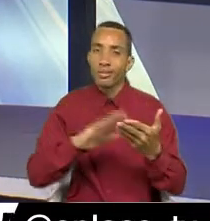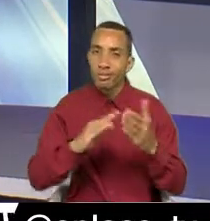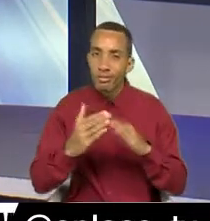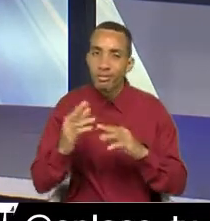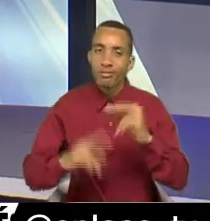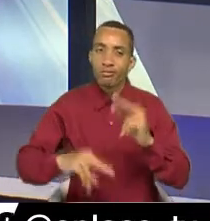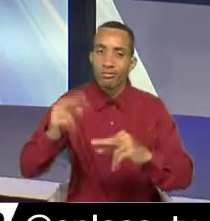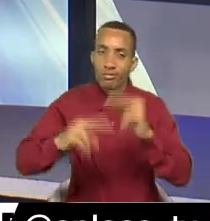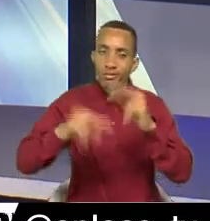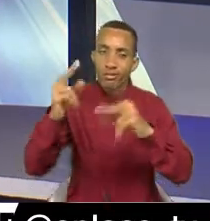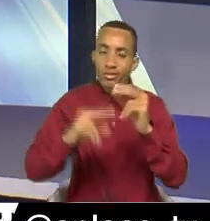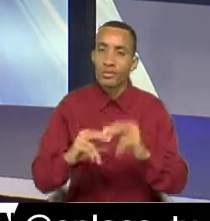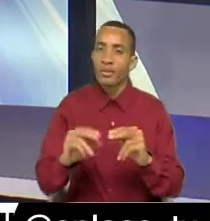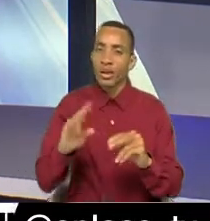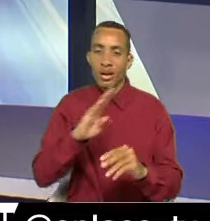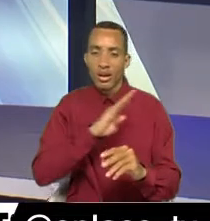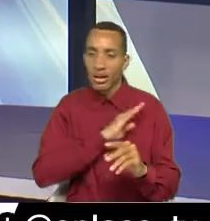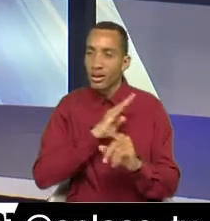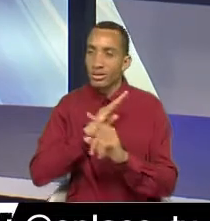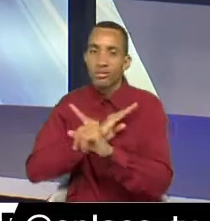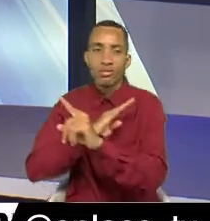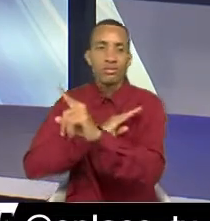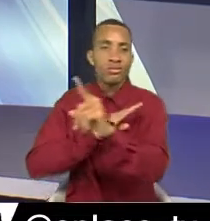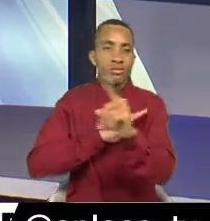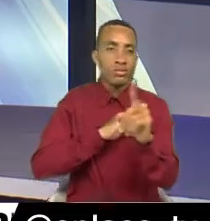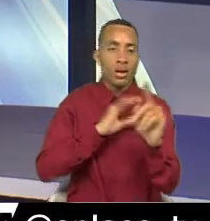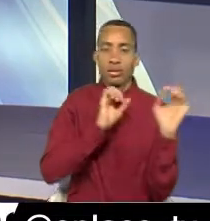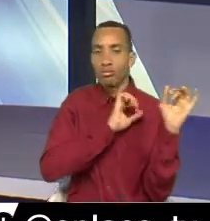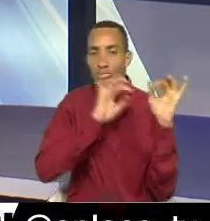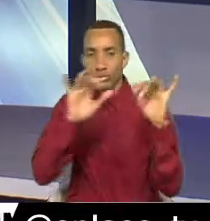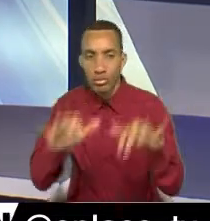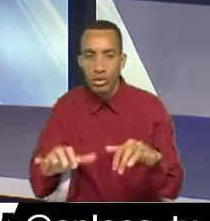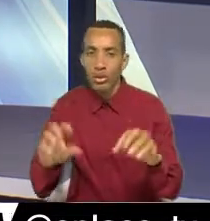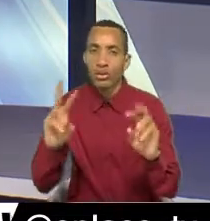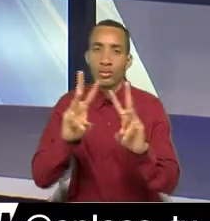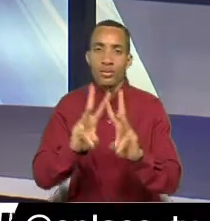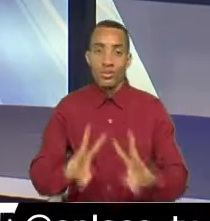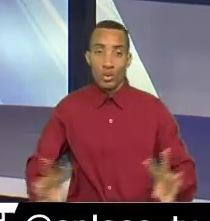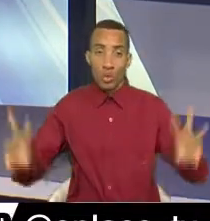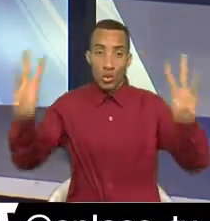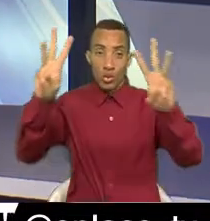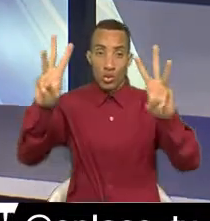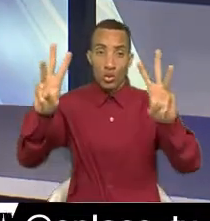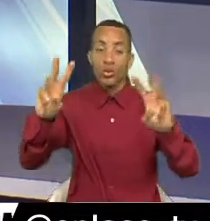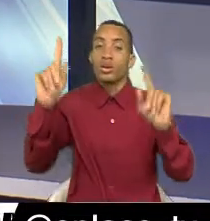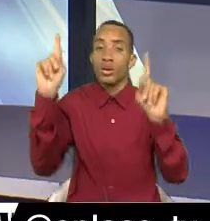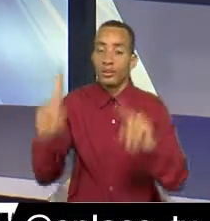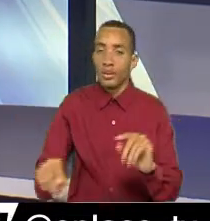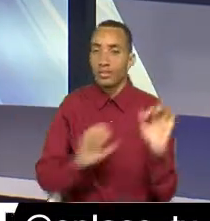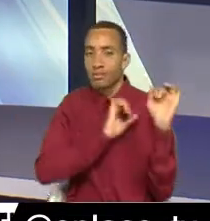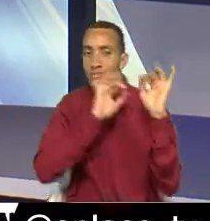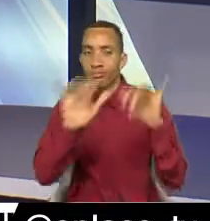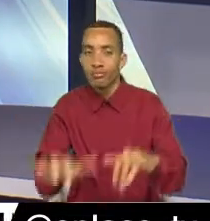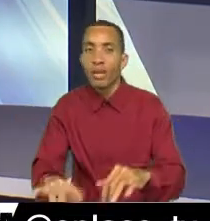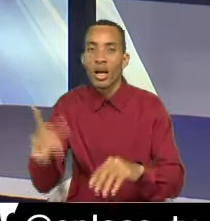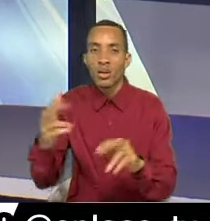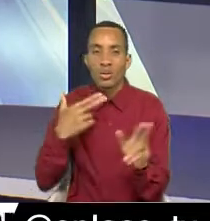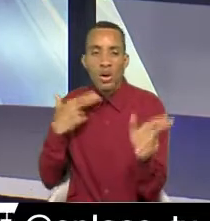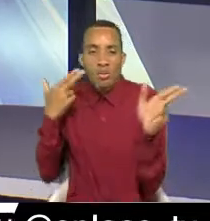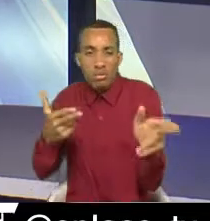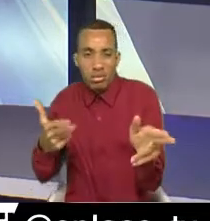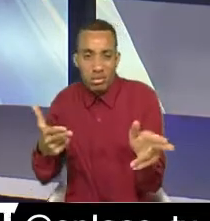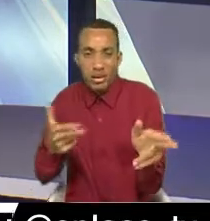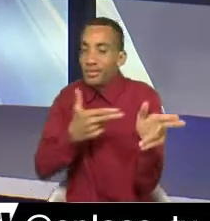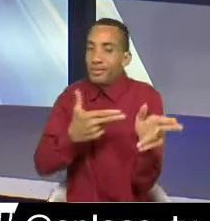participaron diferentes alcaldes de la región, la ONU, entre otras entidades del orden nacional. Excombatientes de las FARC hablaron de